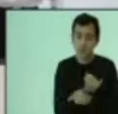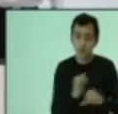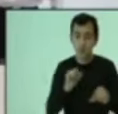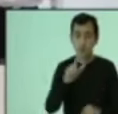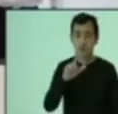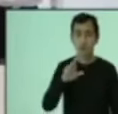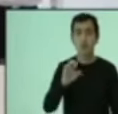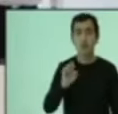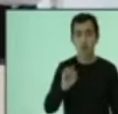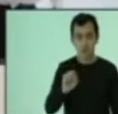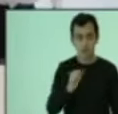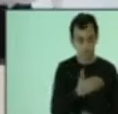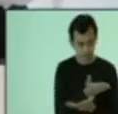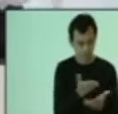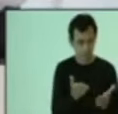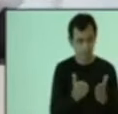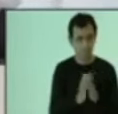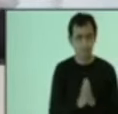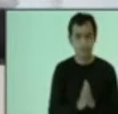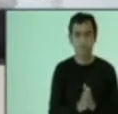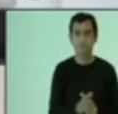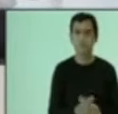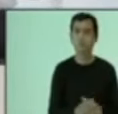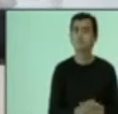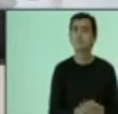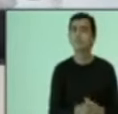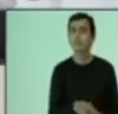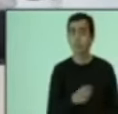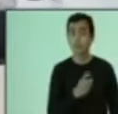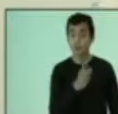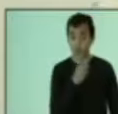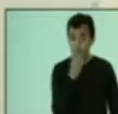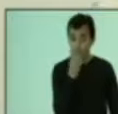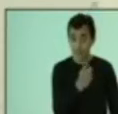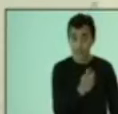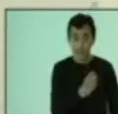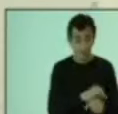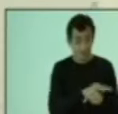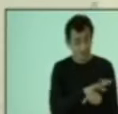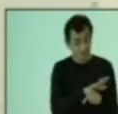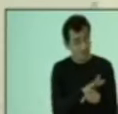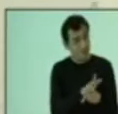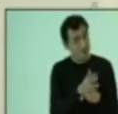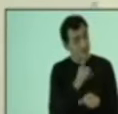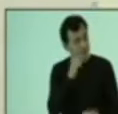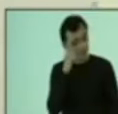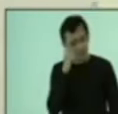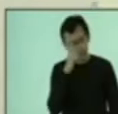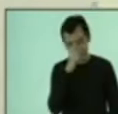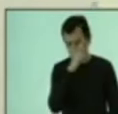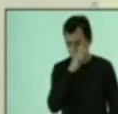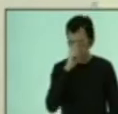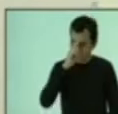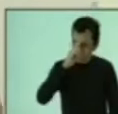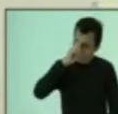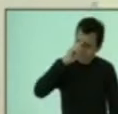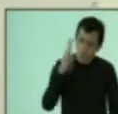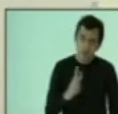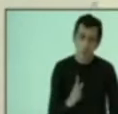Falla Bonilla. Adelante, por favor. Efectivamente, la pandemia pegó y pegó fuerte. En economía y